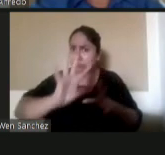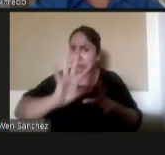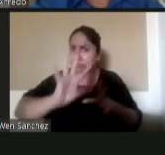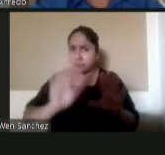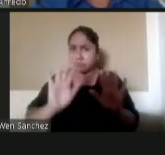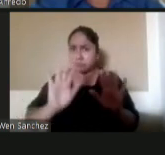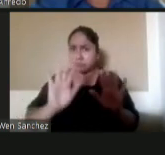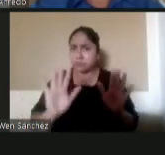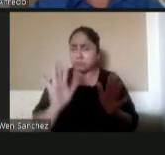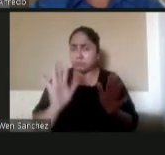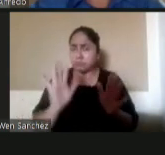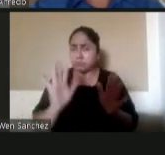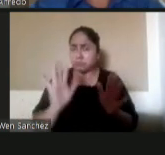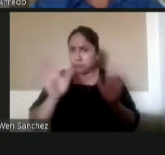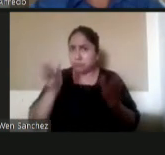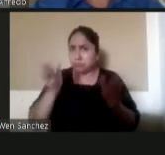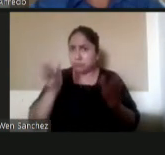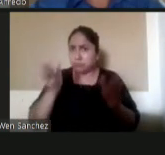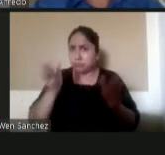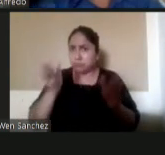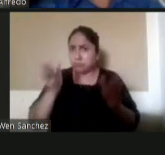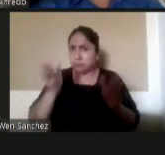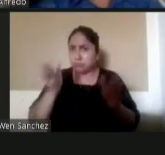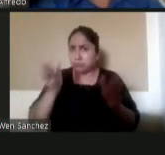manifestarlo levantando su mano.